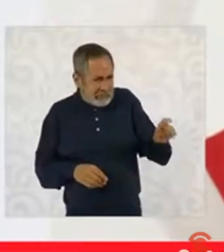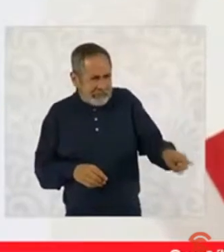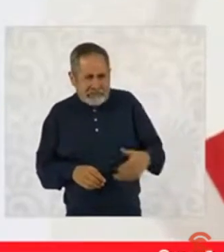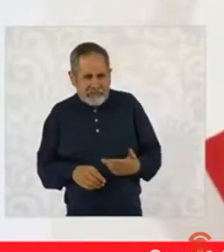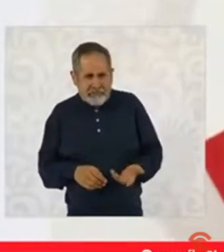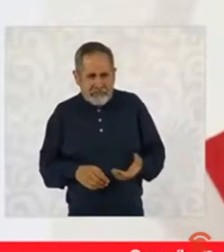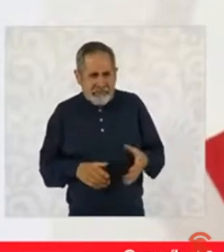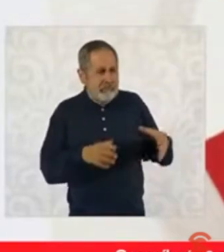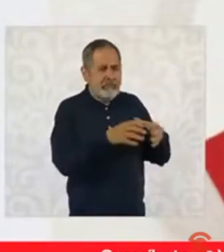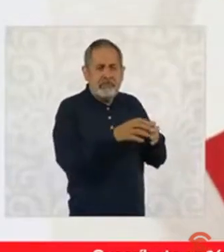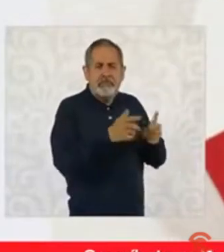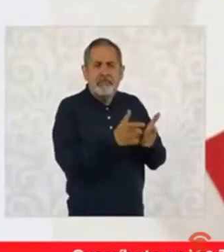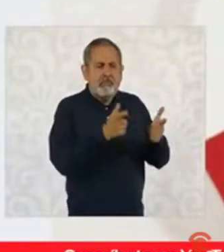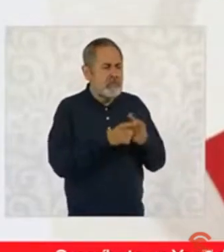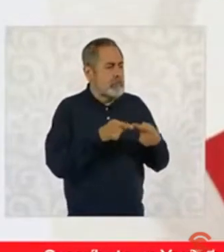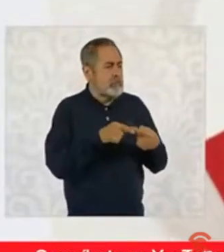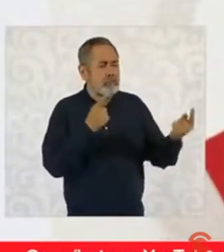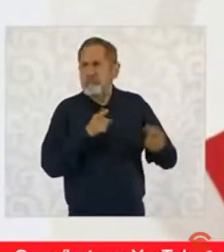la oposición.